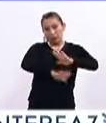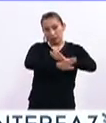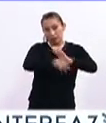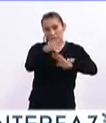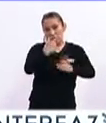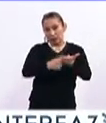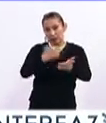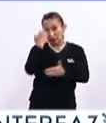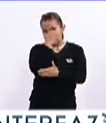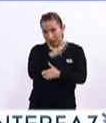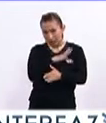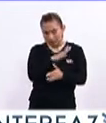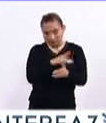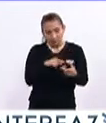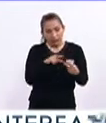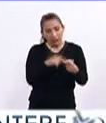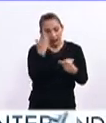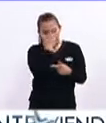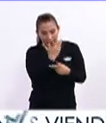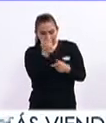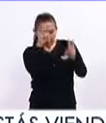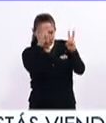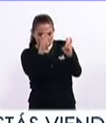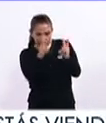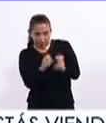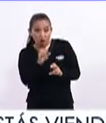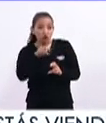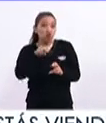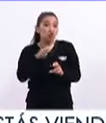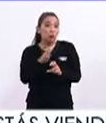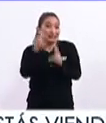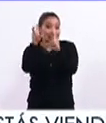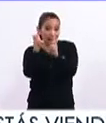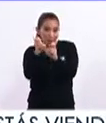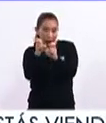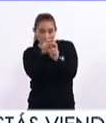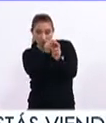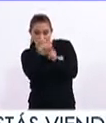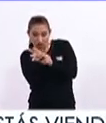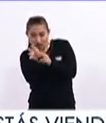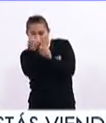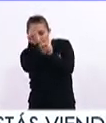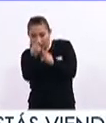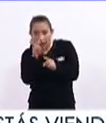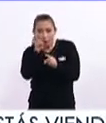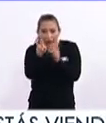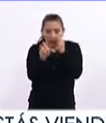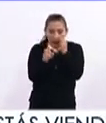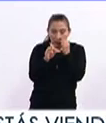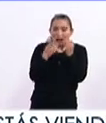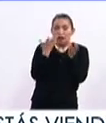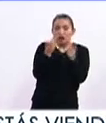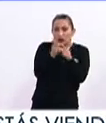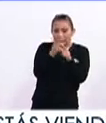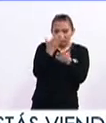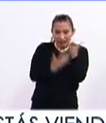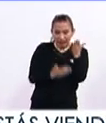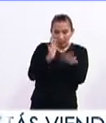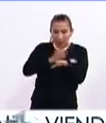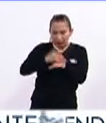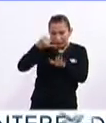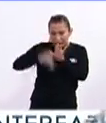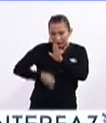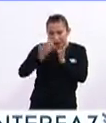conforman del examen, y revisar por tema o subtema poco a poco para ir viendo qué es donde le hace falta